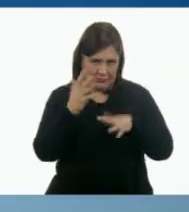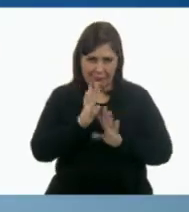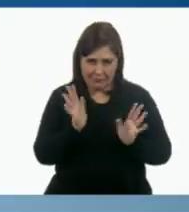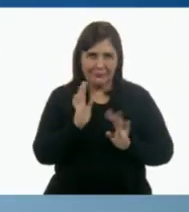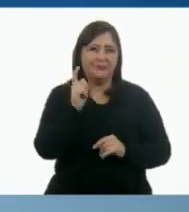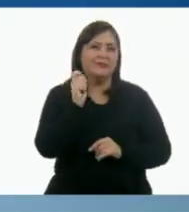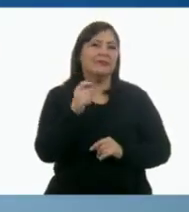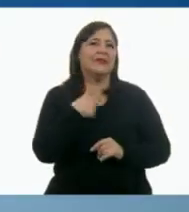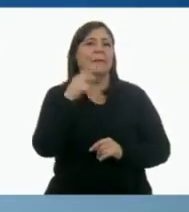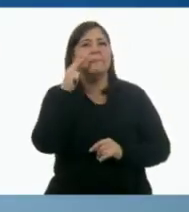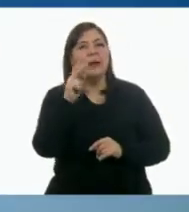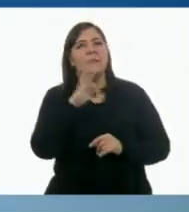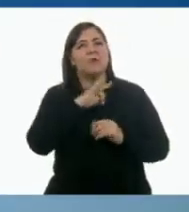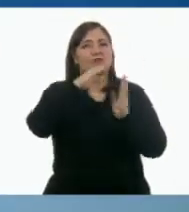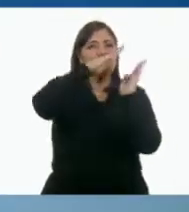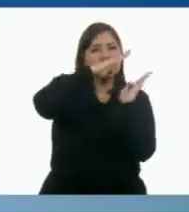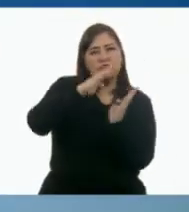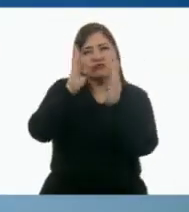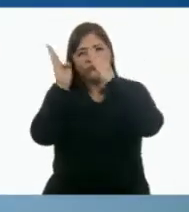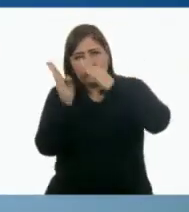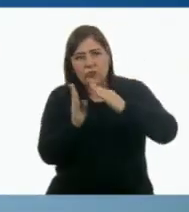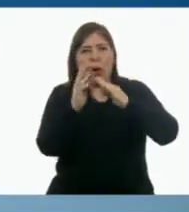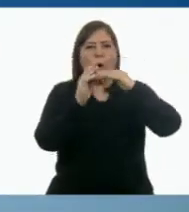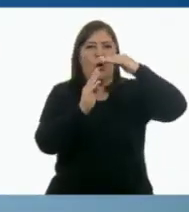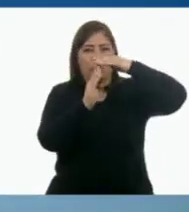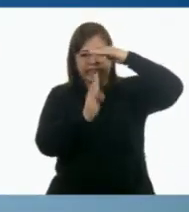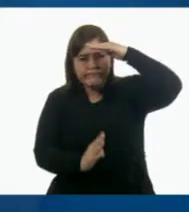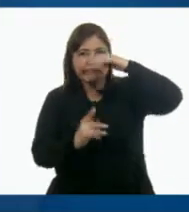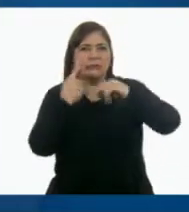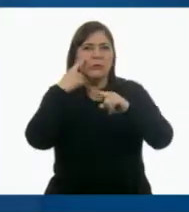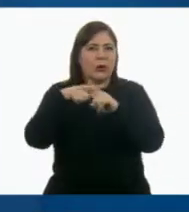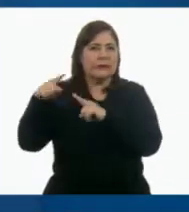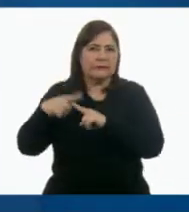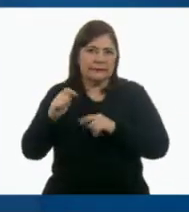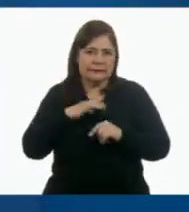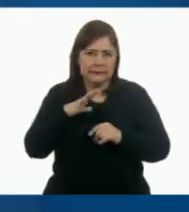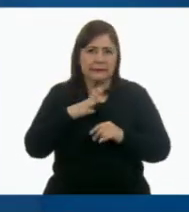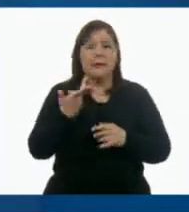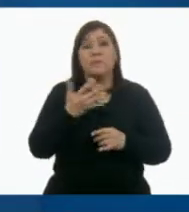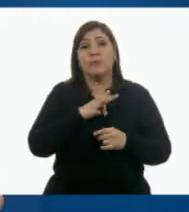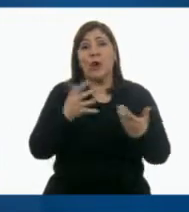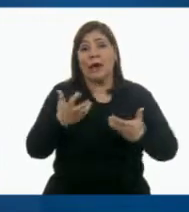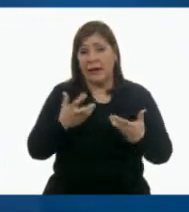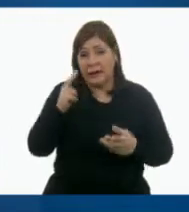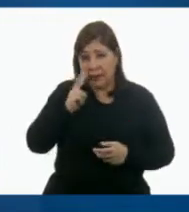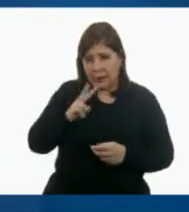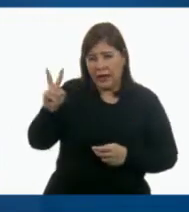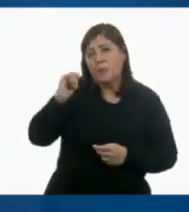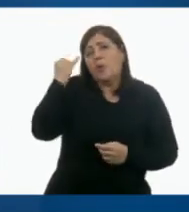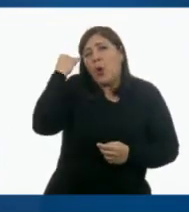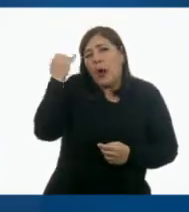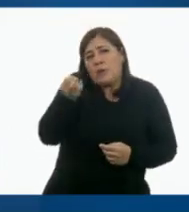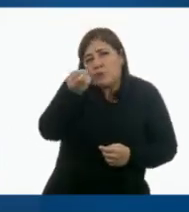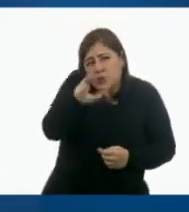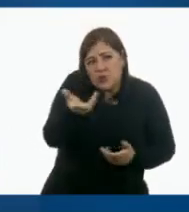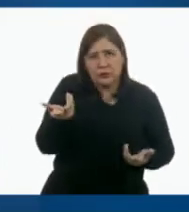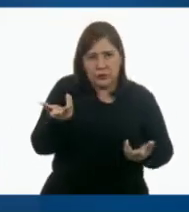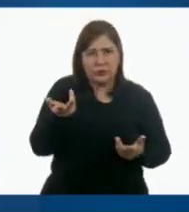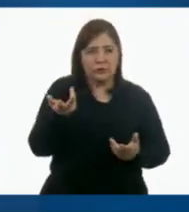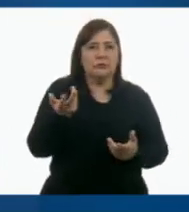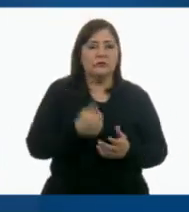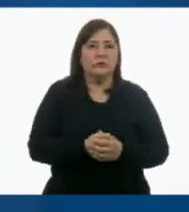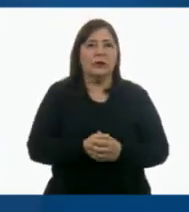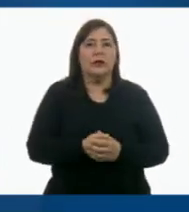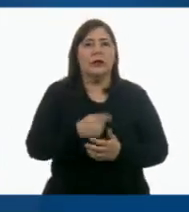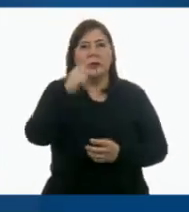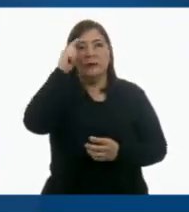líneas perpendiculares que pudieran existir y sobre esto pudiéramos hacerlo, ¿no? Sí. Es una idea. La idea